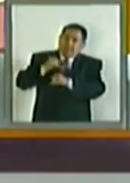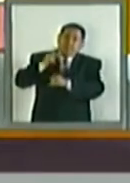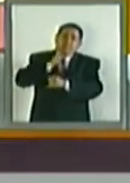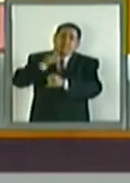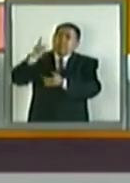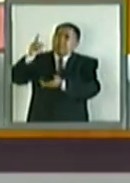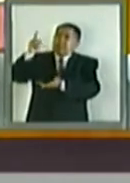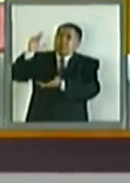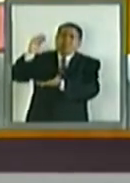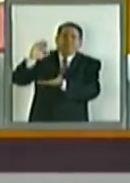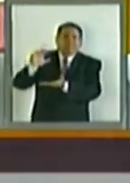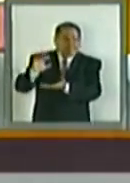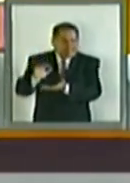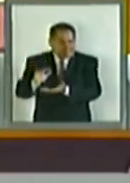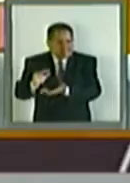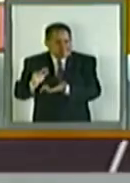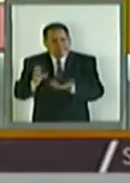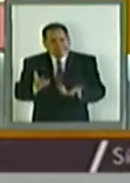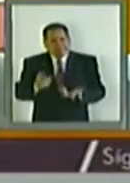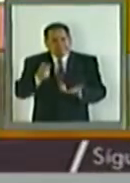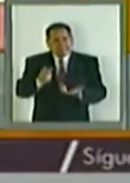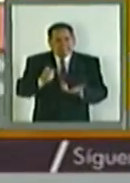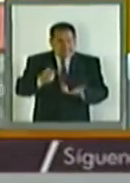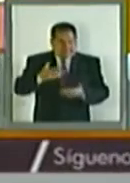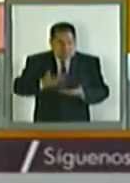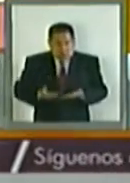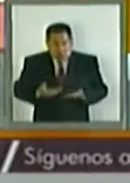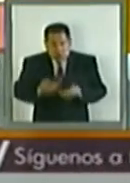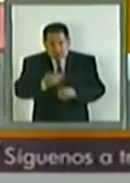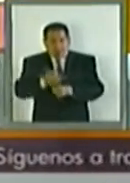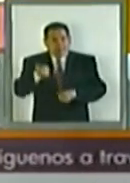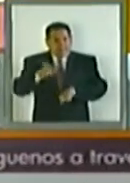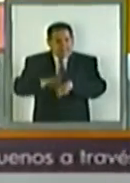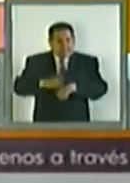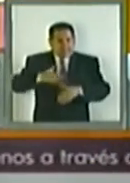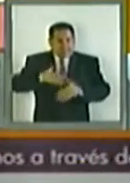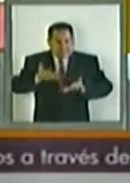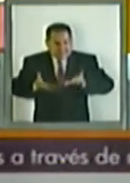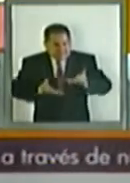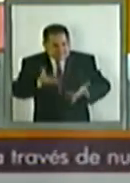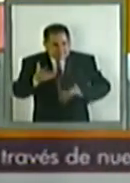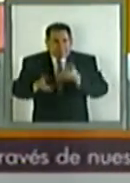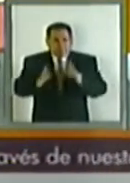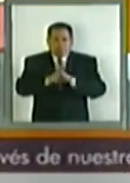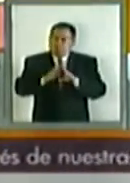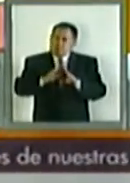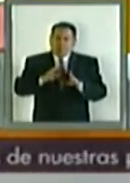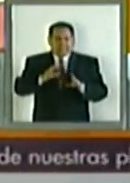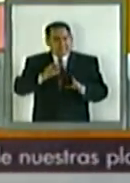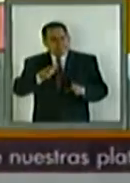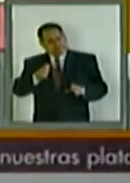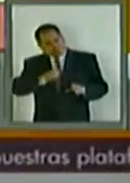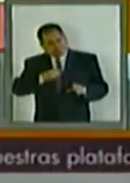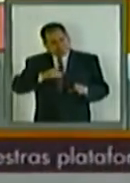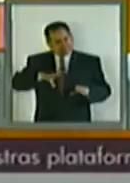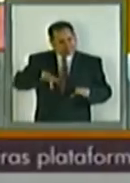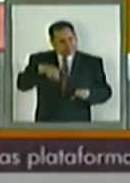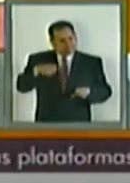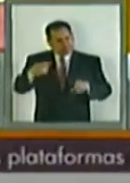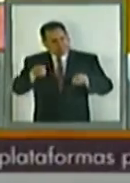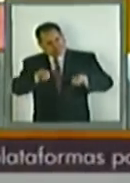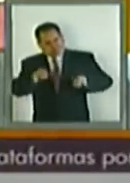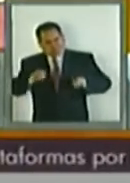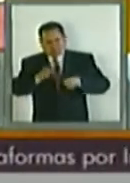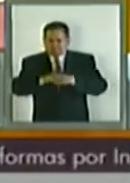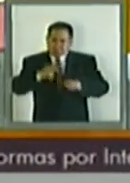hidrocarburos ya no están así. Entonces, esta administración, la que tiene que agarrar las riendas y tomar el riesgo